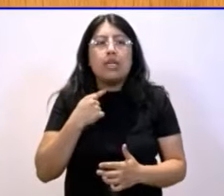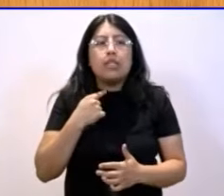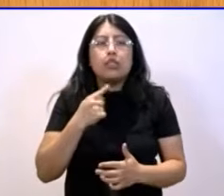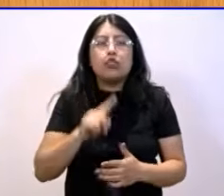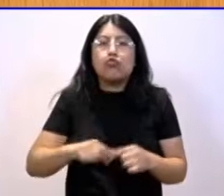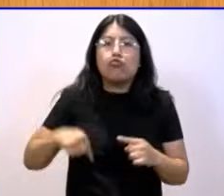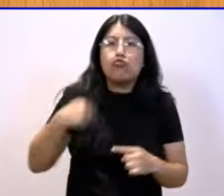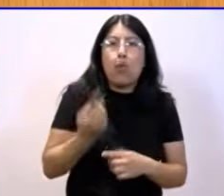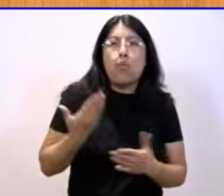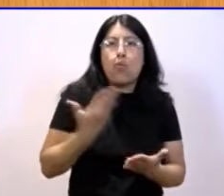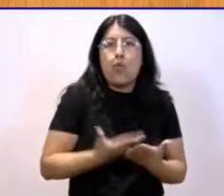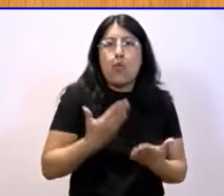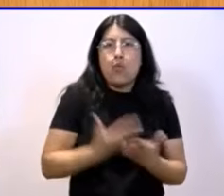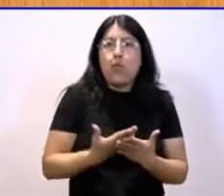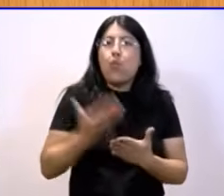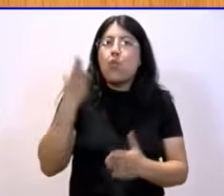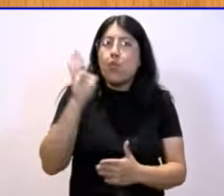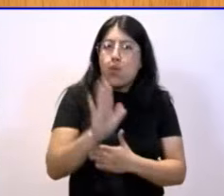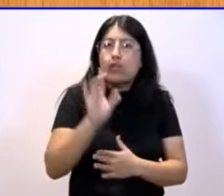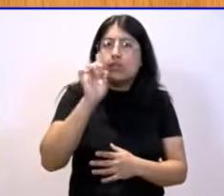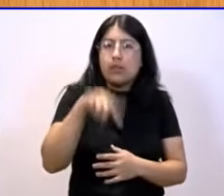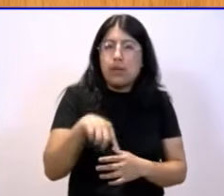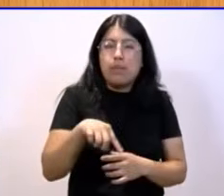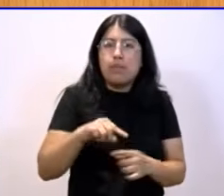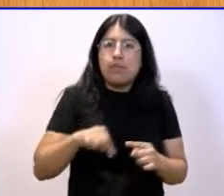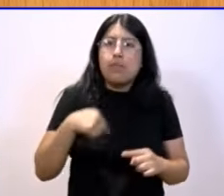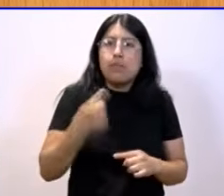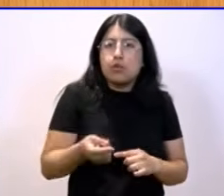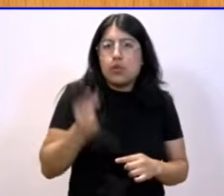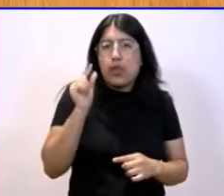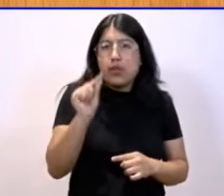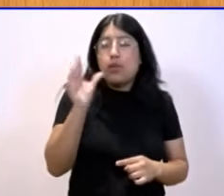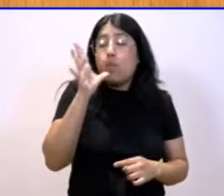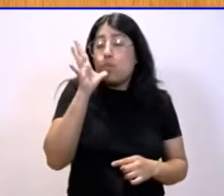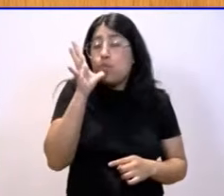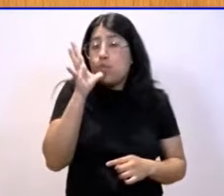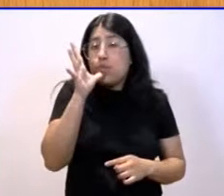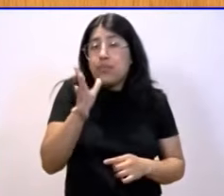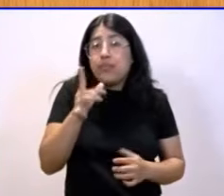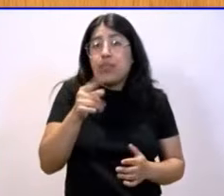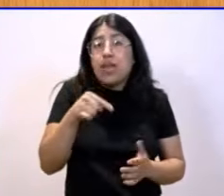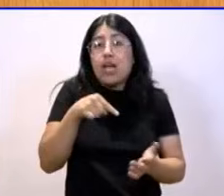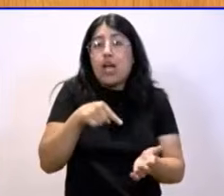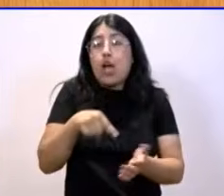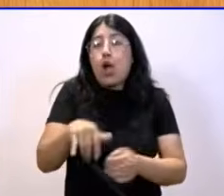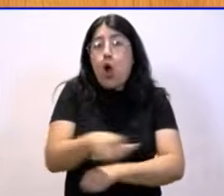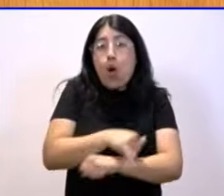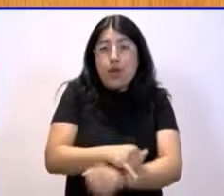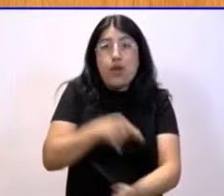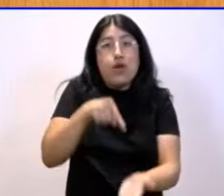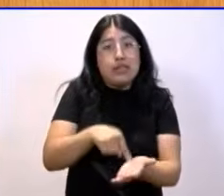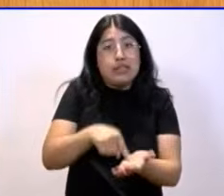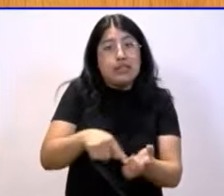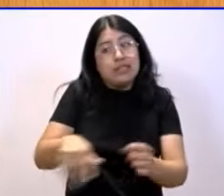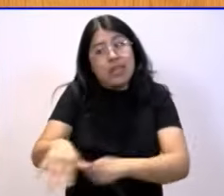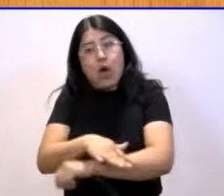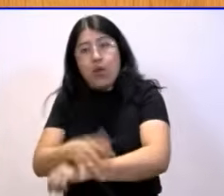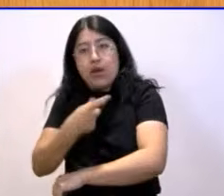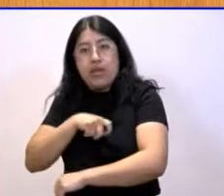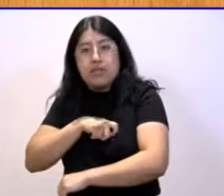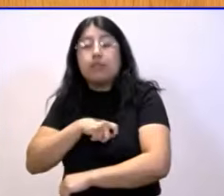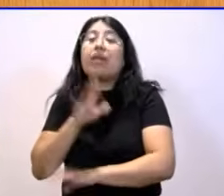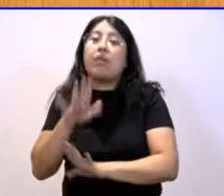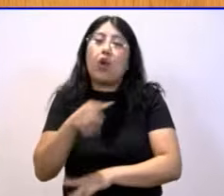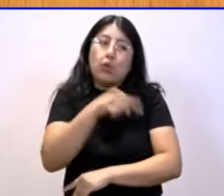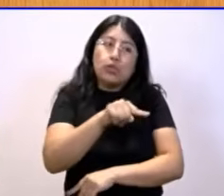interpelación donde también instaré a que el Gobierno de La Rioja inste al Gobierno de España, pero también hagan ustedes